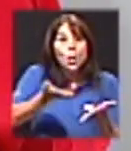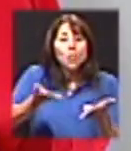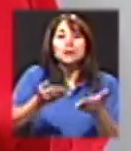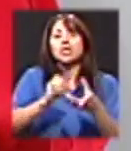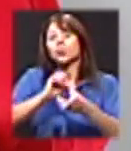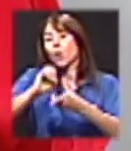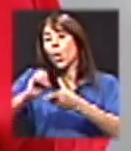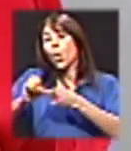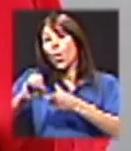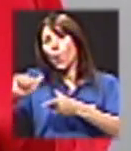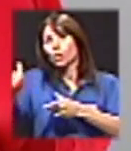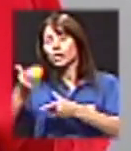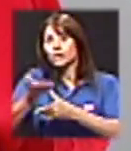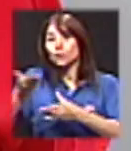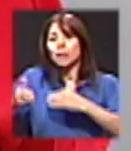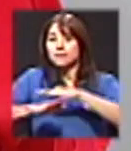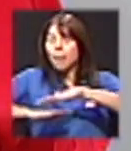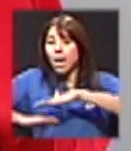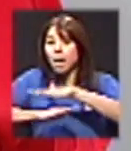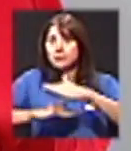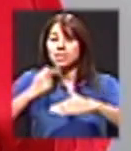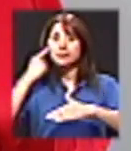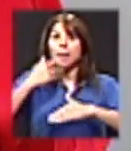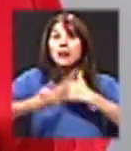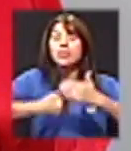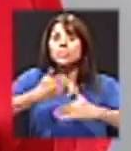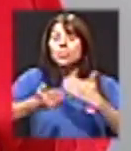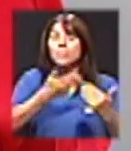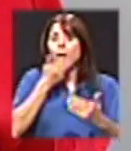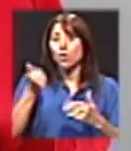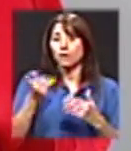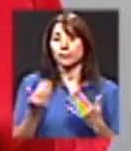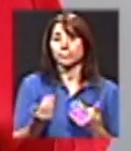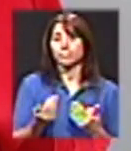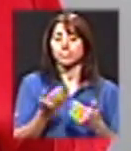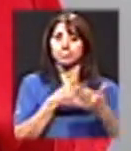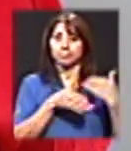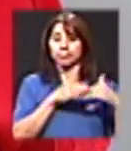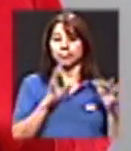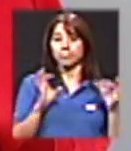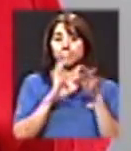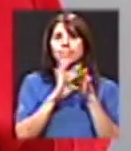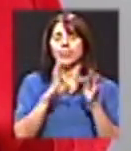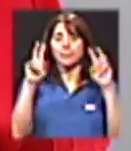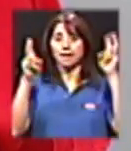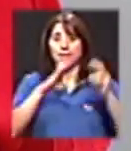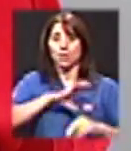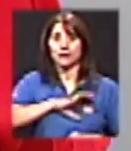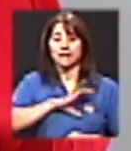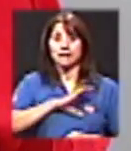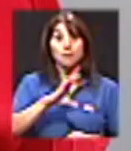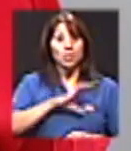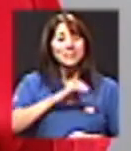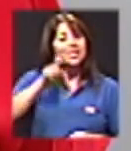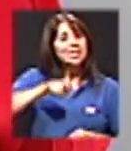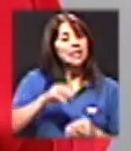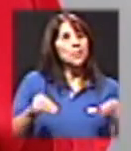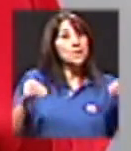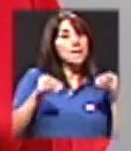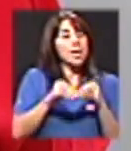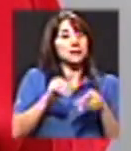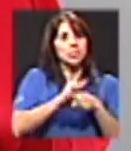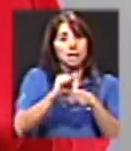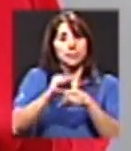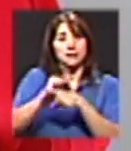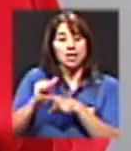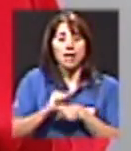mejor. Vuelvo al tema de los policías. Nosotros necesitamos a los policías, necesitamos que estén mejor capacitados, necesitamos respetarlos